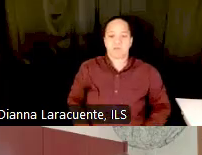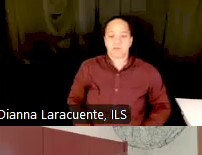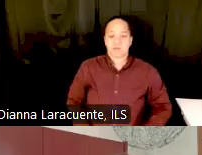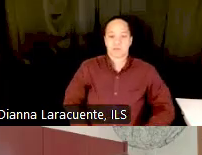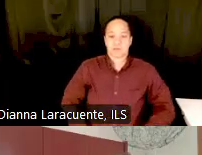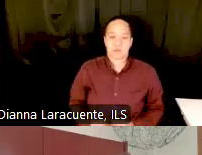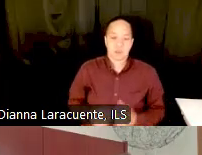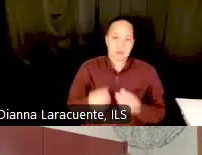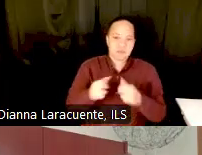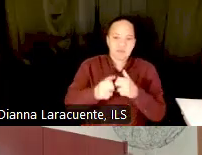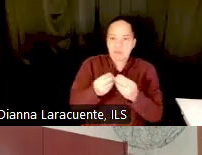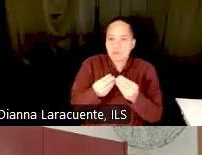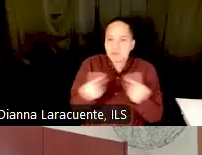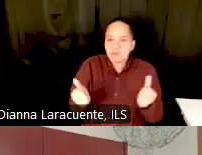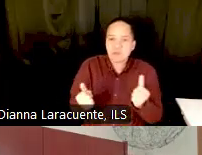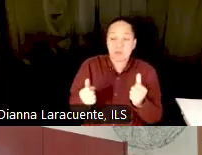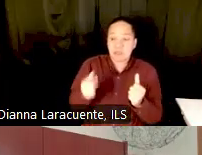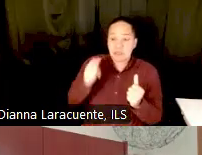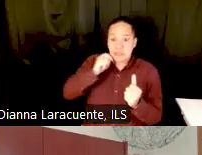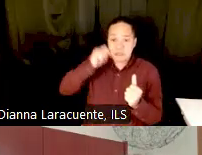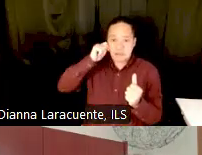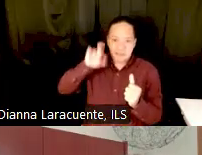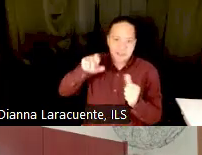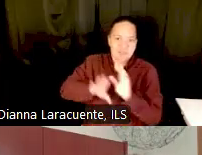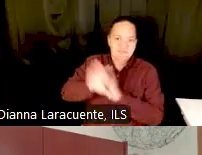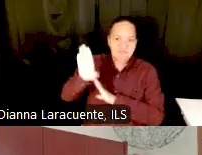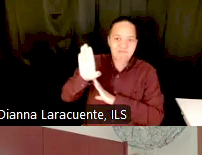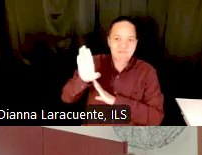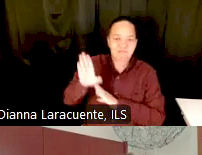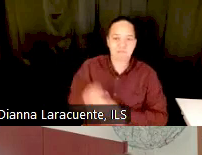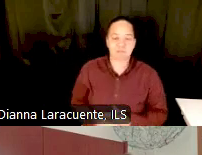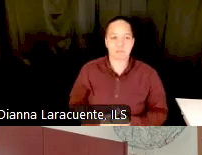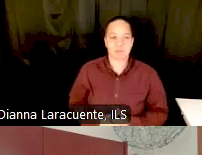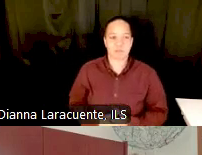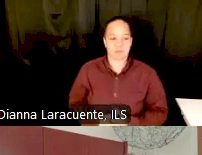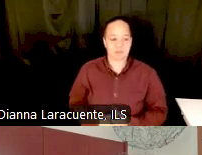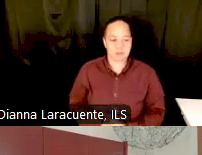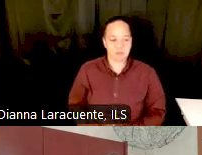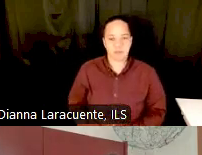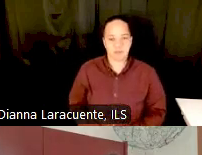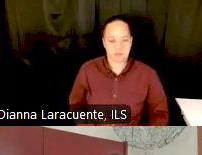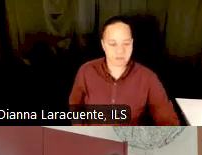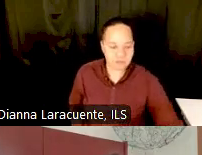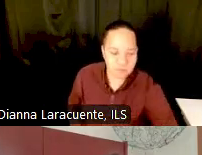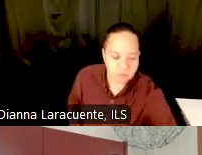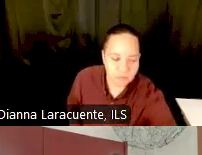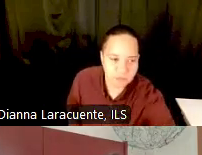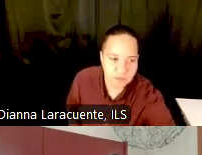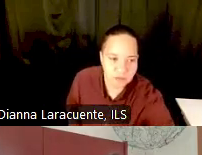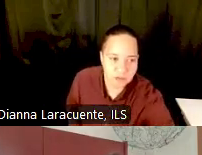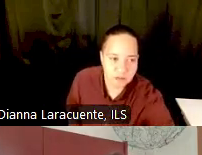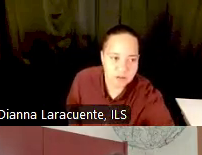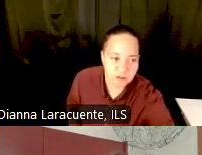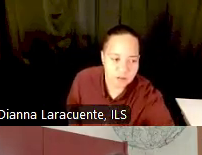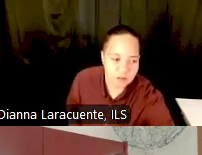problemas, etcétera, que el adolescente necesita desarrollar. En la siguiente diapositiva ya vamos a entrar de lleno al